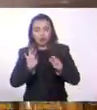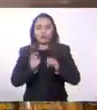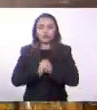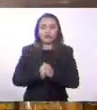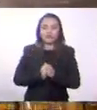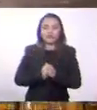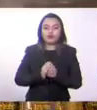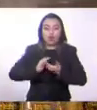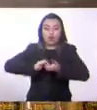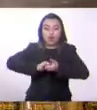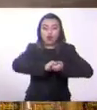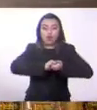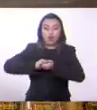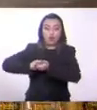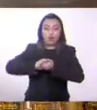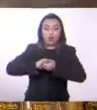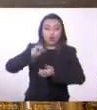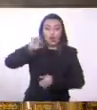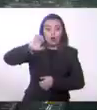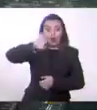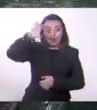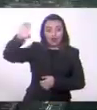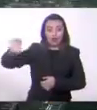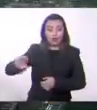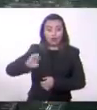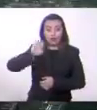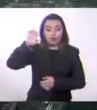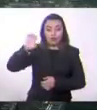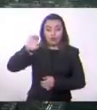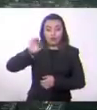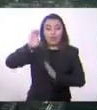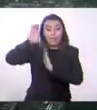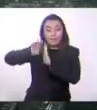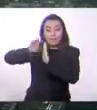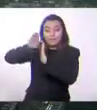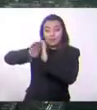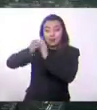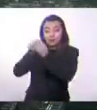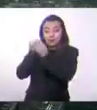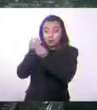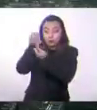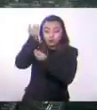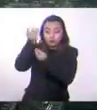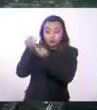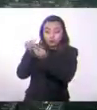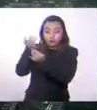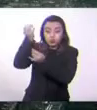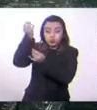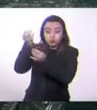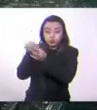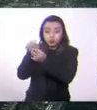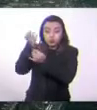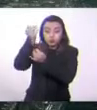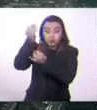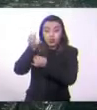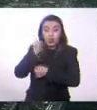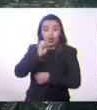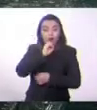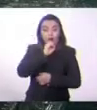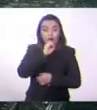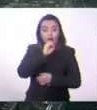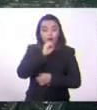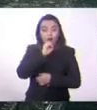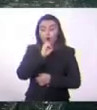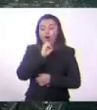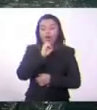80 y el 95% respecto a los niveles de 1990, siempre que otros países hagan el mismo